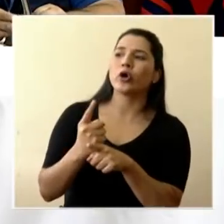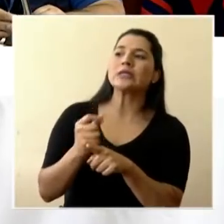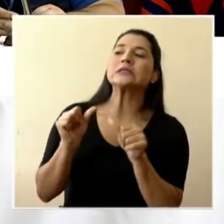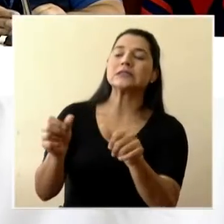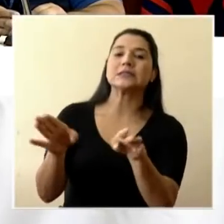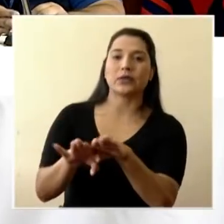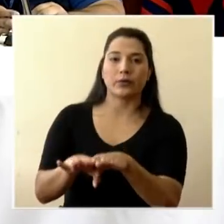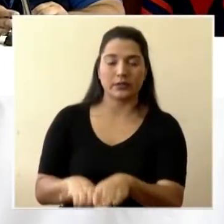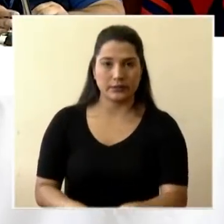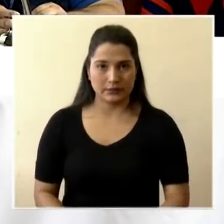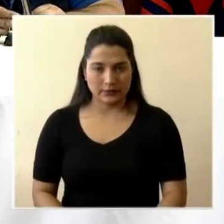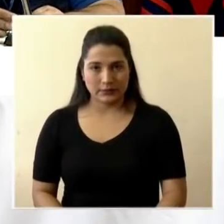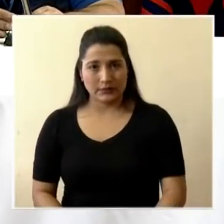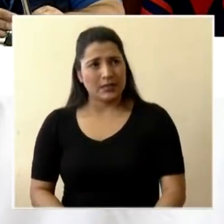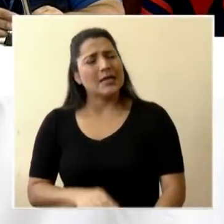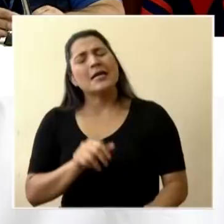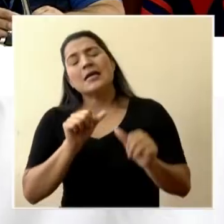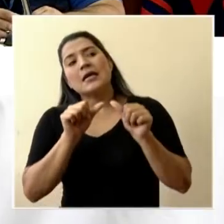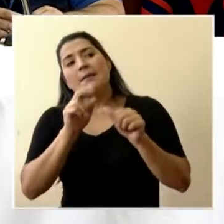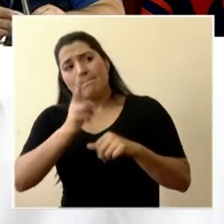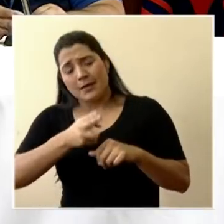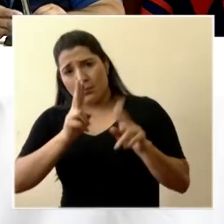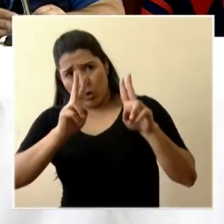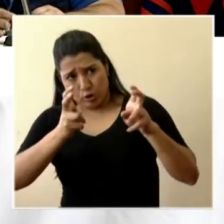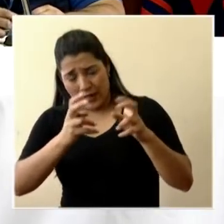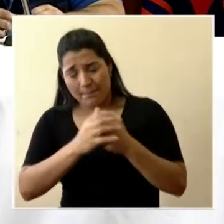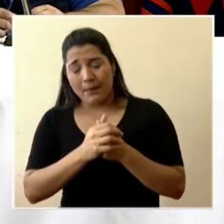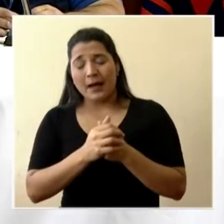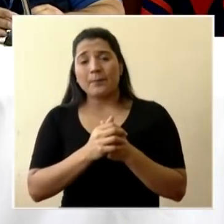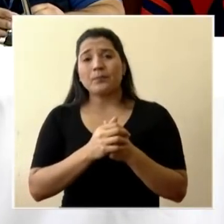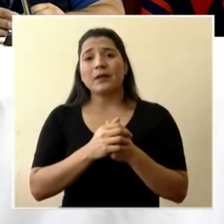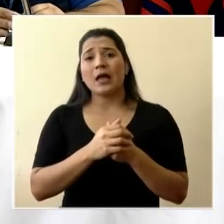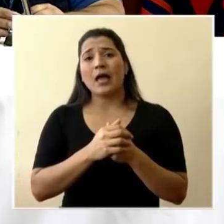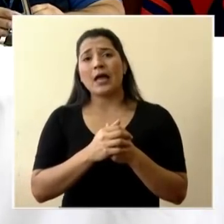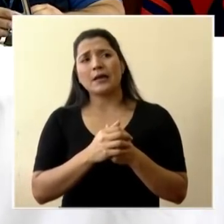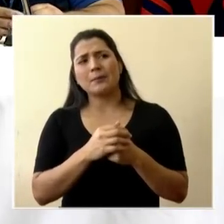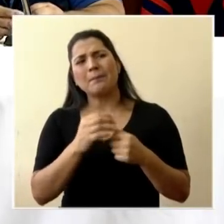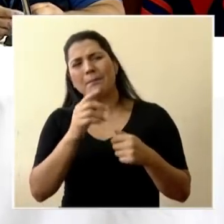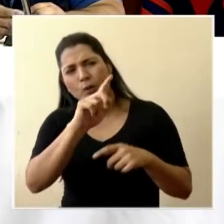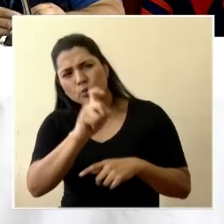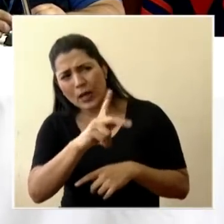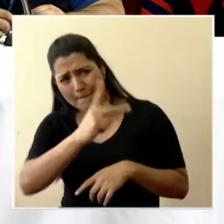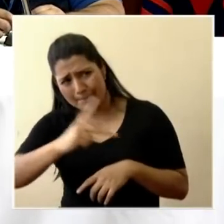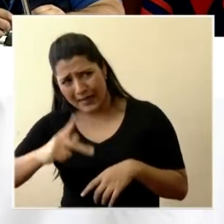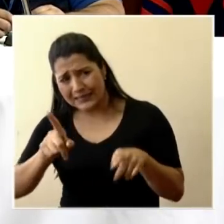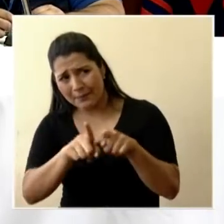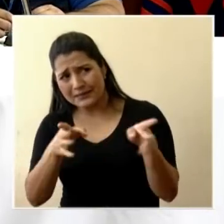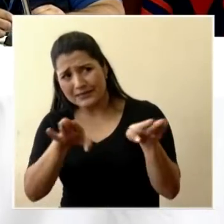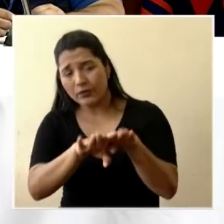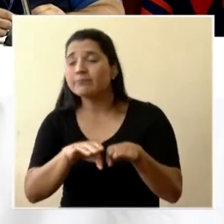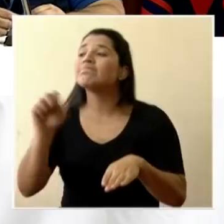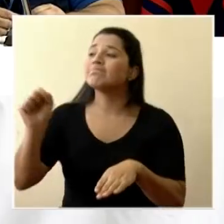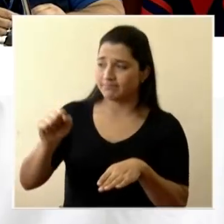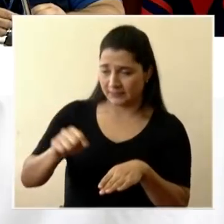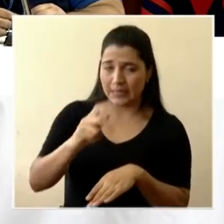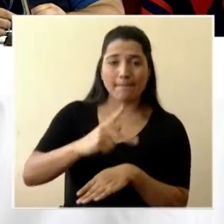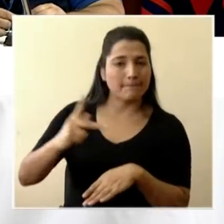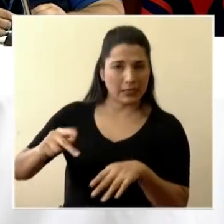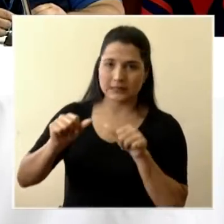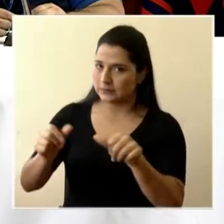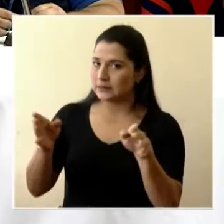cerradas. Y siempre sobre el tema de las restricciones, ministro Soto, nos preguntan si playas también continúan cerradas. Efectivamente,